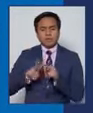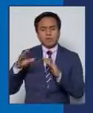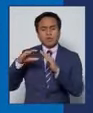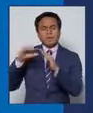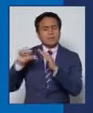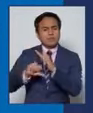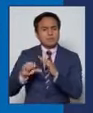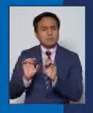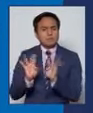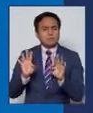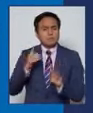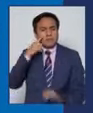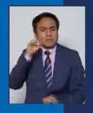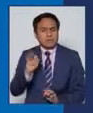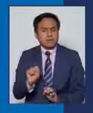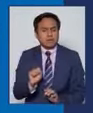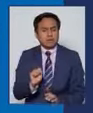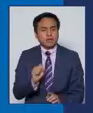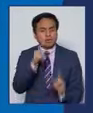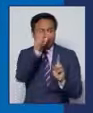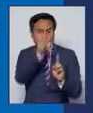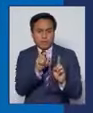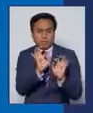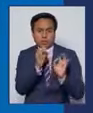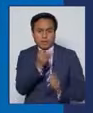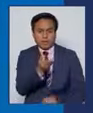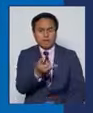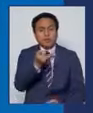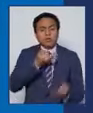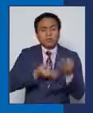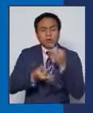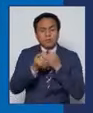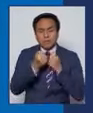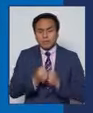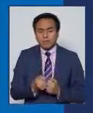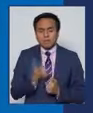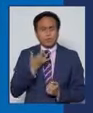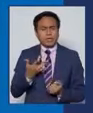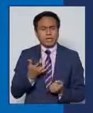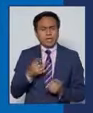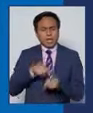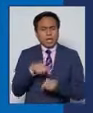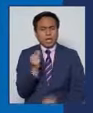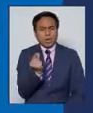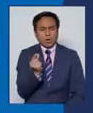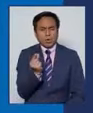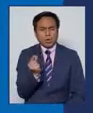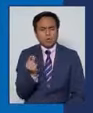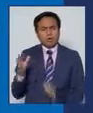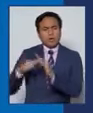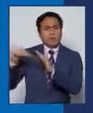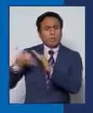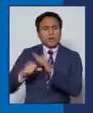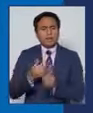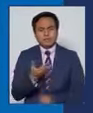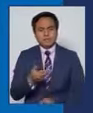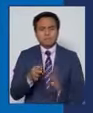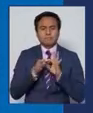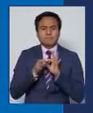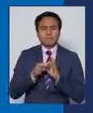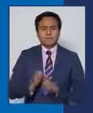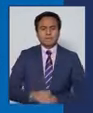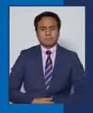cuarentenas preventivas. En su caso particular, si nos puede comentar por qué fue tan corto este periodo de cuarentena. Muchas